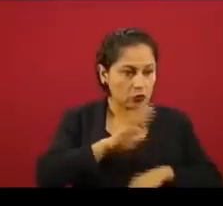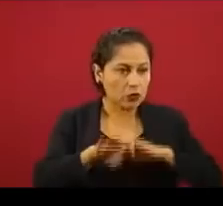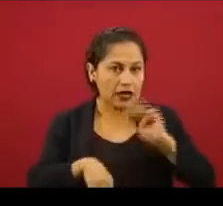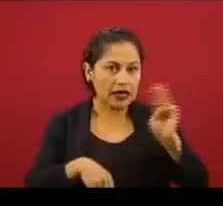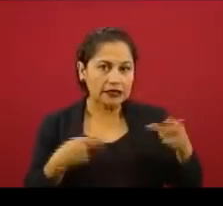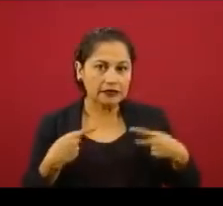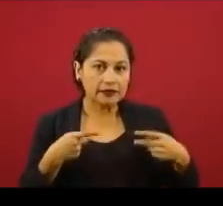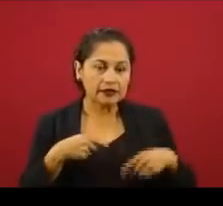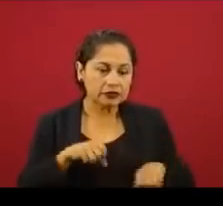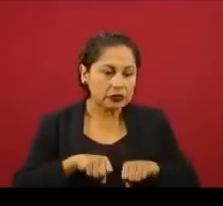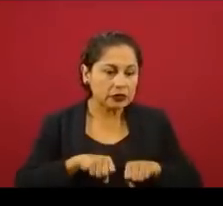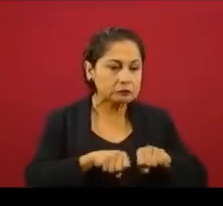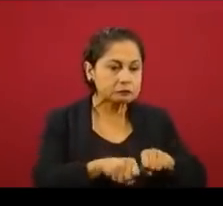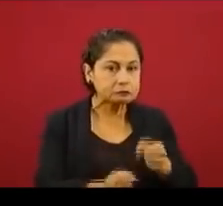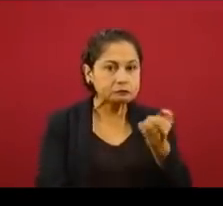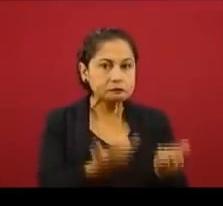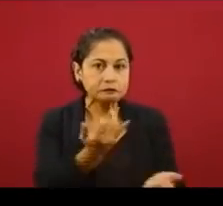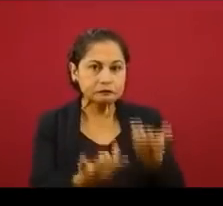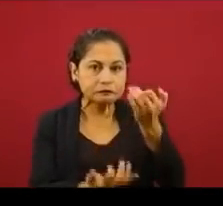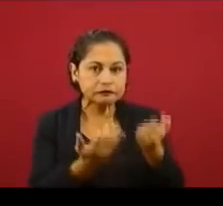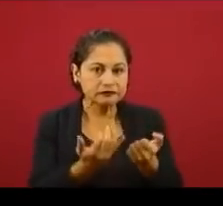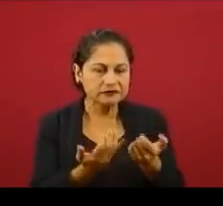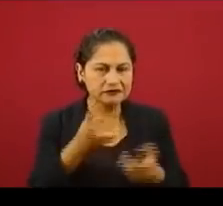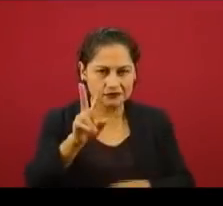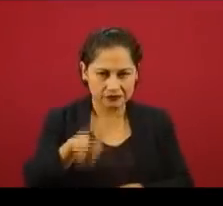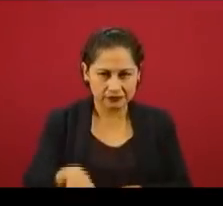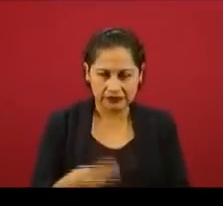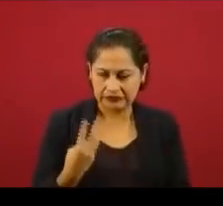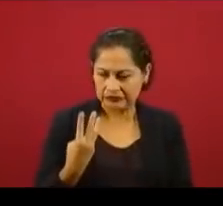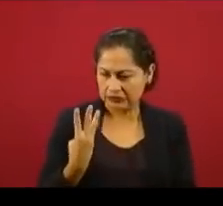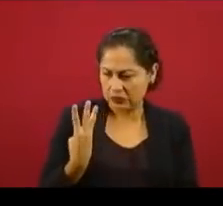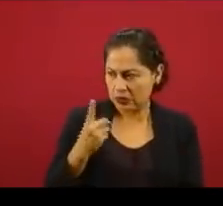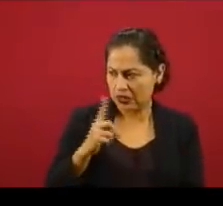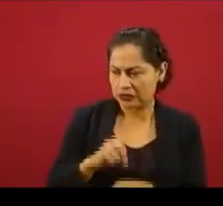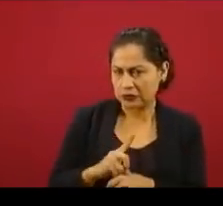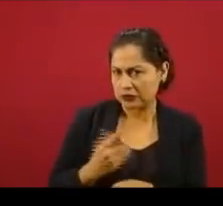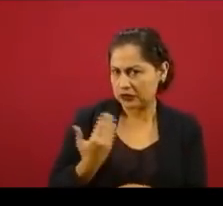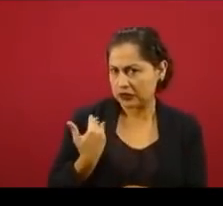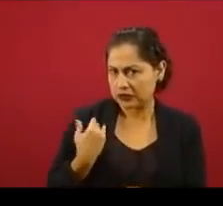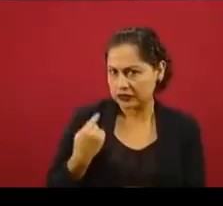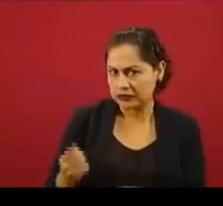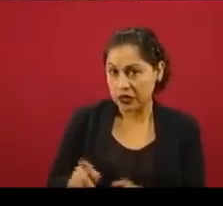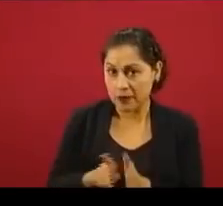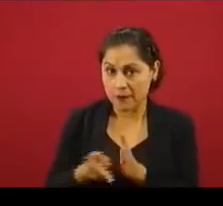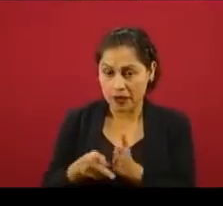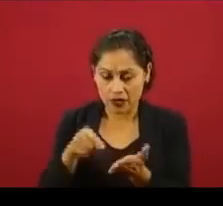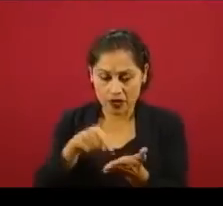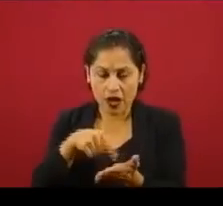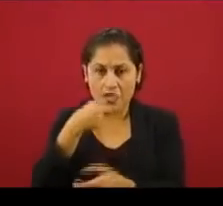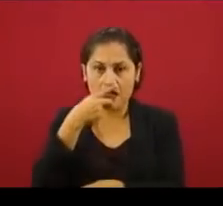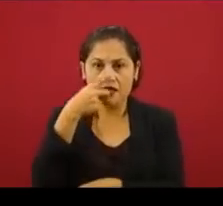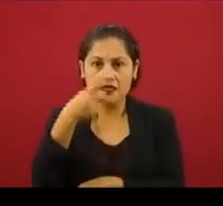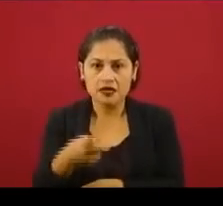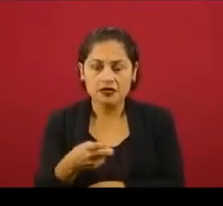Todavía hasta hace 3-4 días un periódico hablando de que estaban llenos los hornos crematorios.